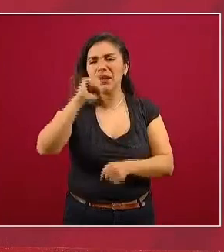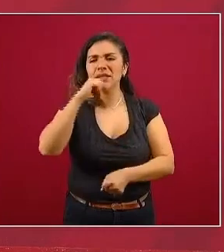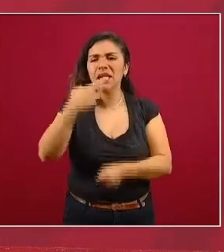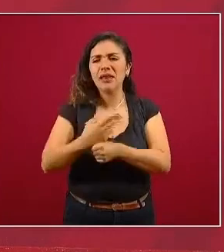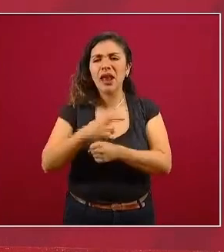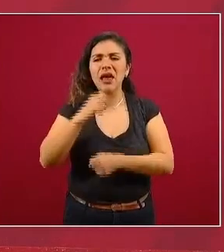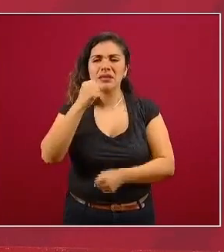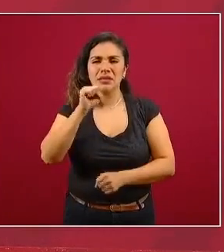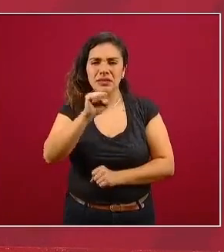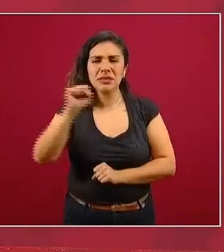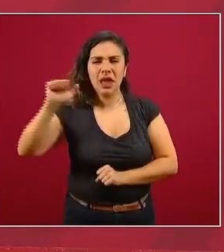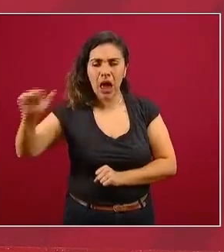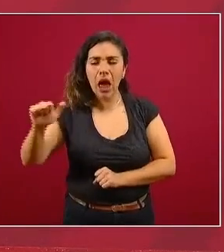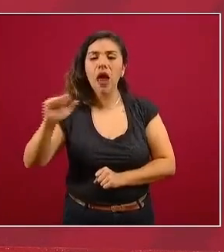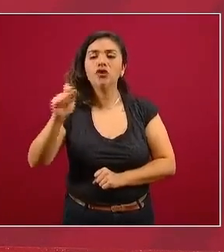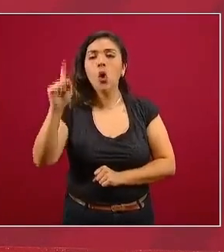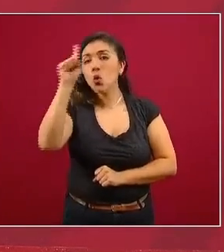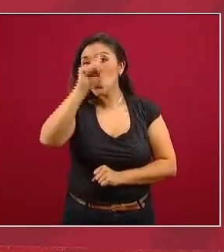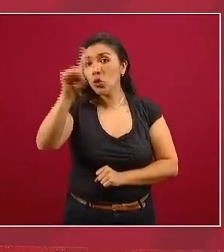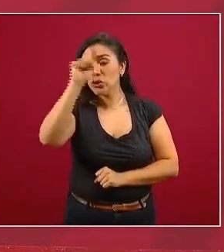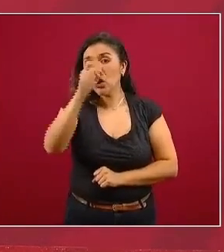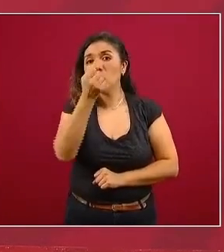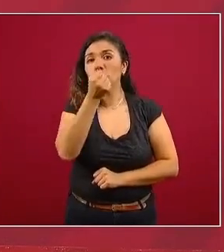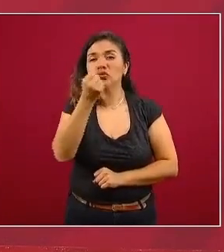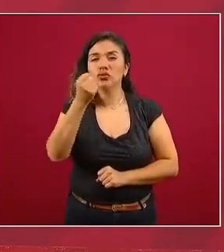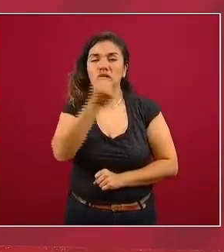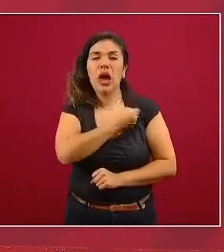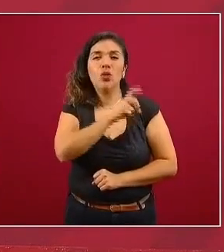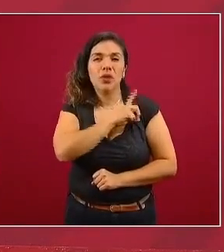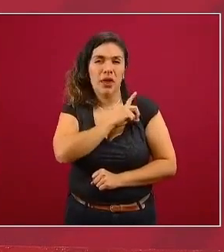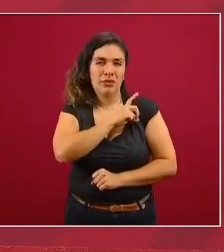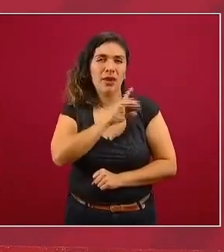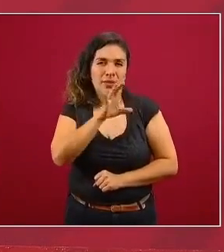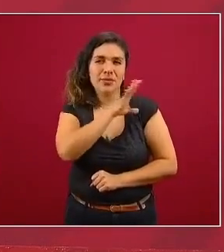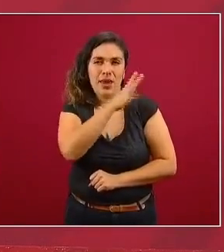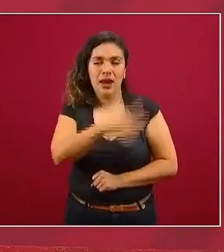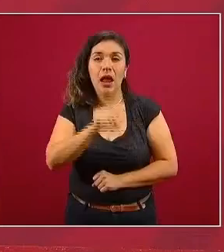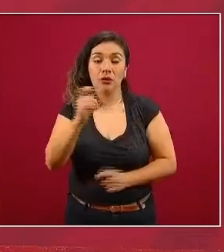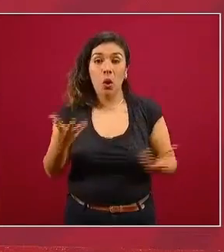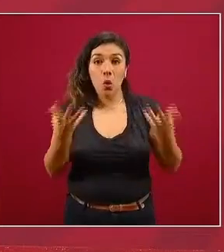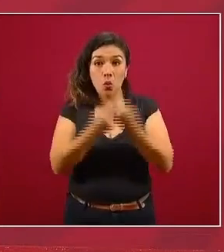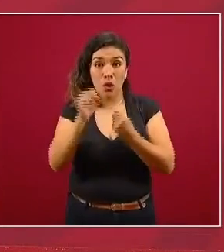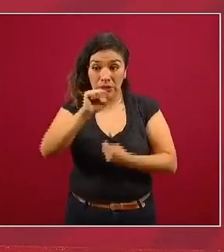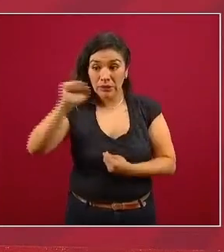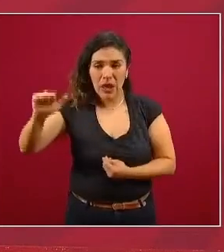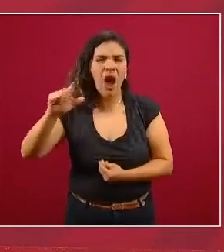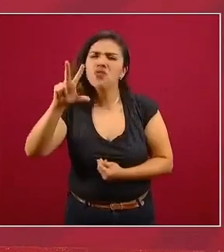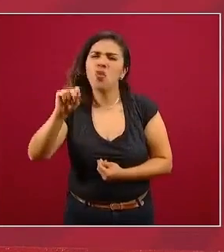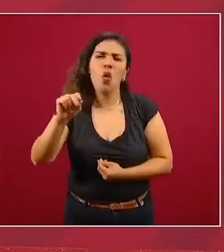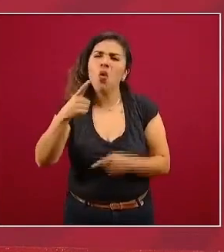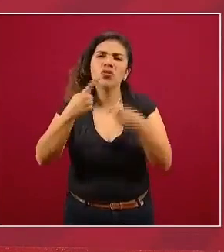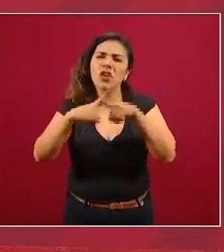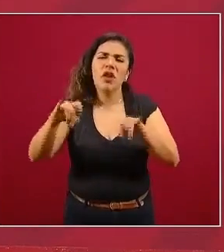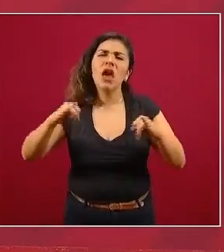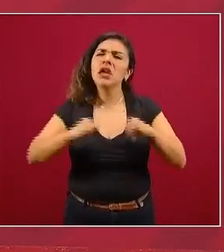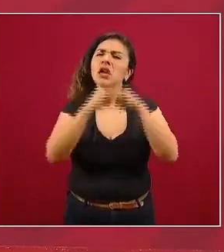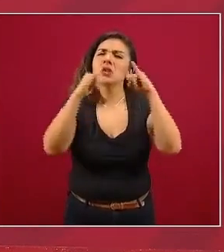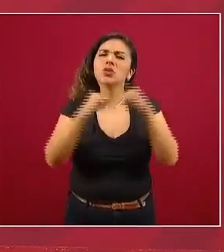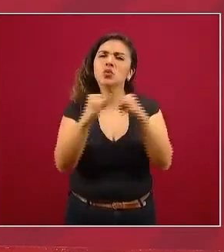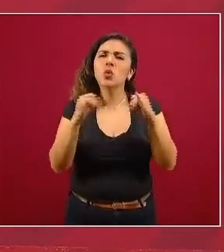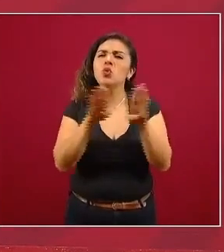Secretaría de Salud, el Consejo de Salubridad General, que no es de salud, no es de la Secretaría de Salud, es una